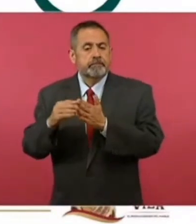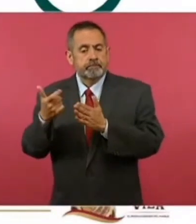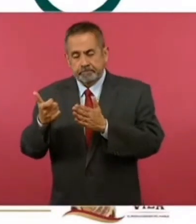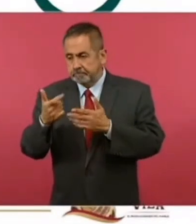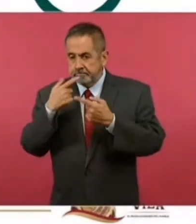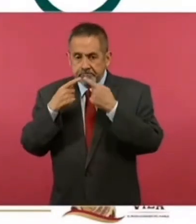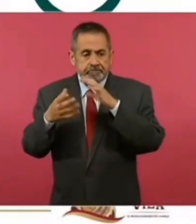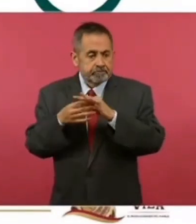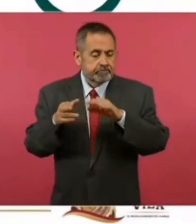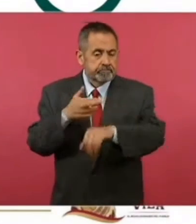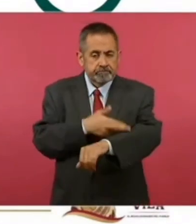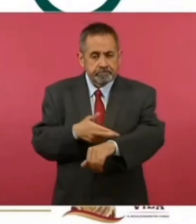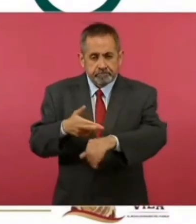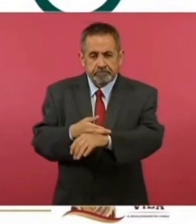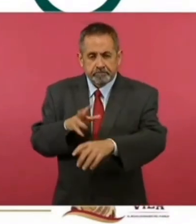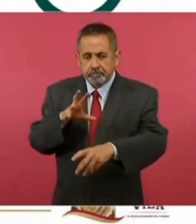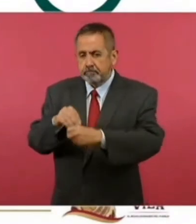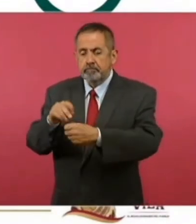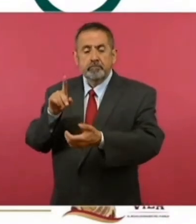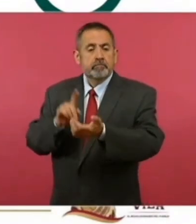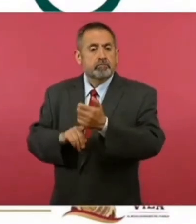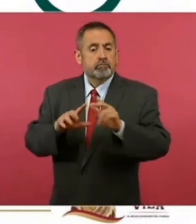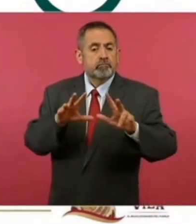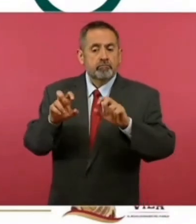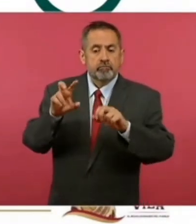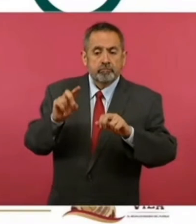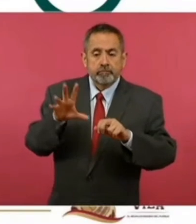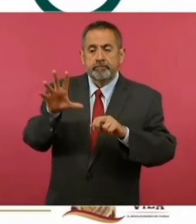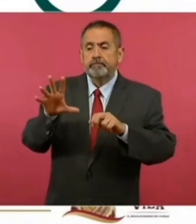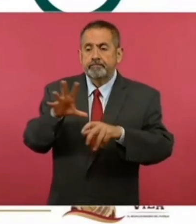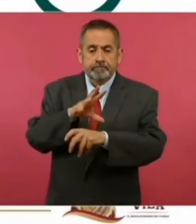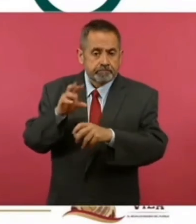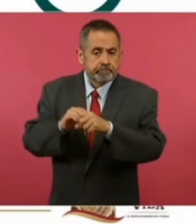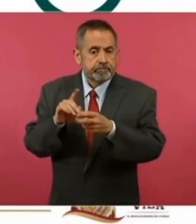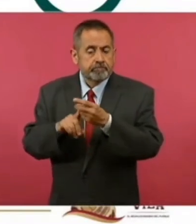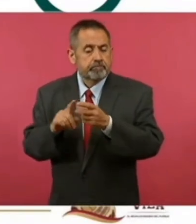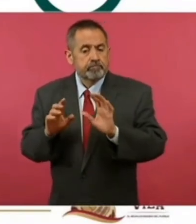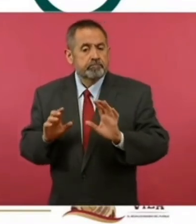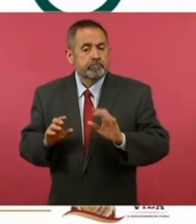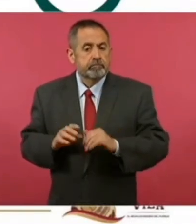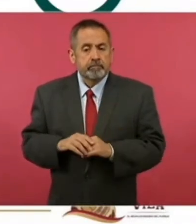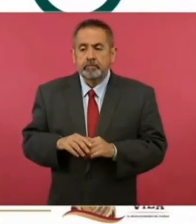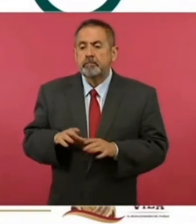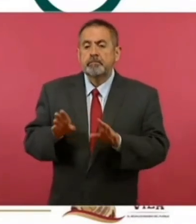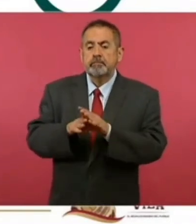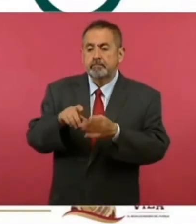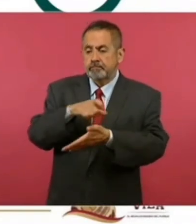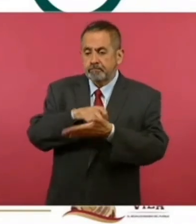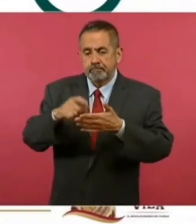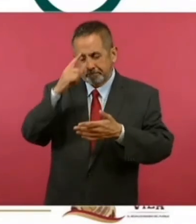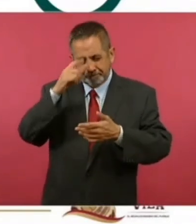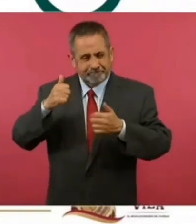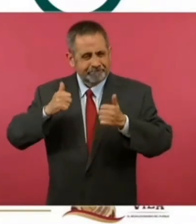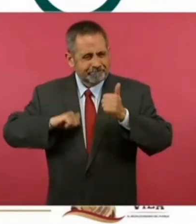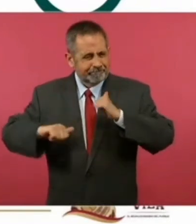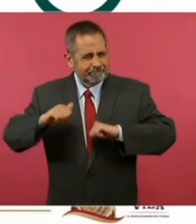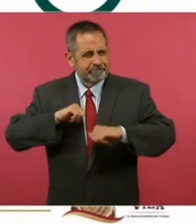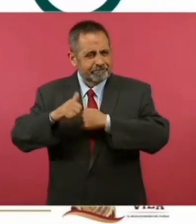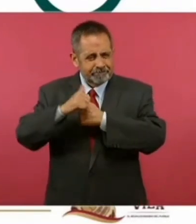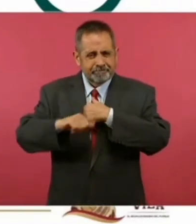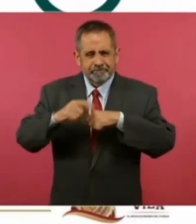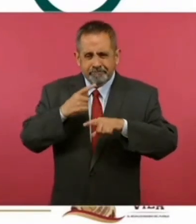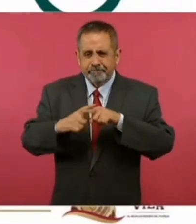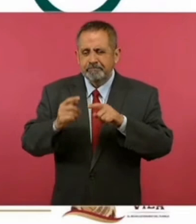pesos en la adquisición de 1835 equipos médicos entre unidades de electrocirugía también unidades